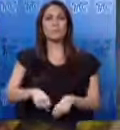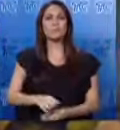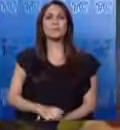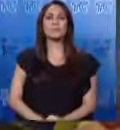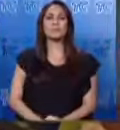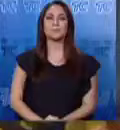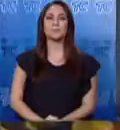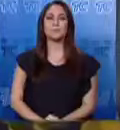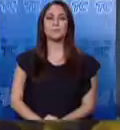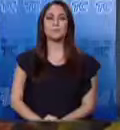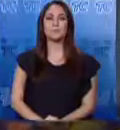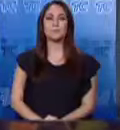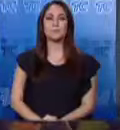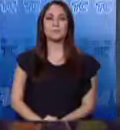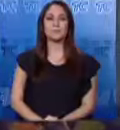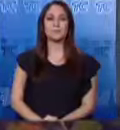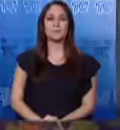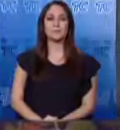Corazón gigante,